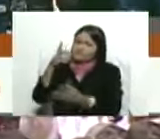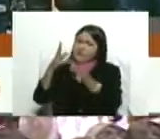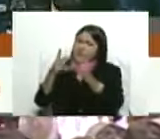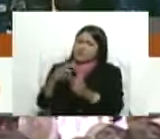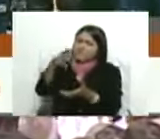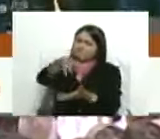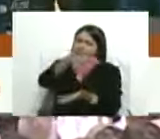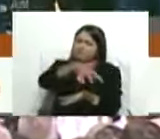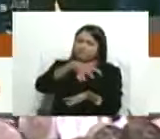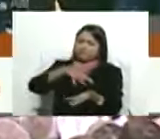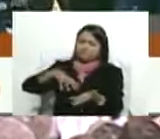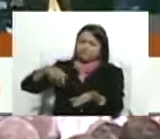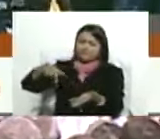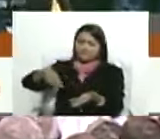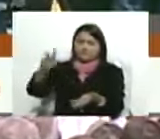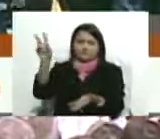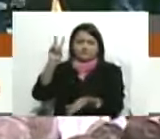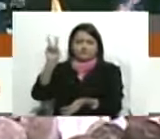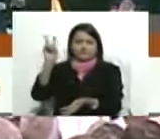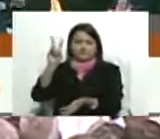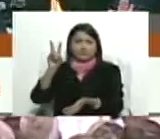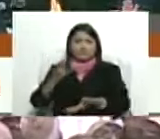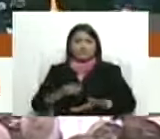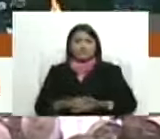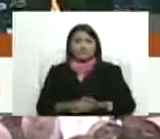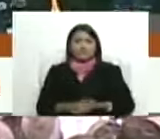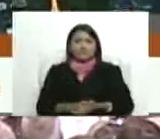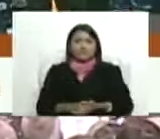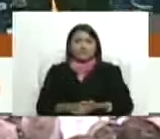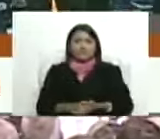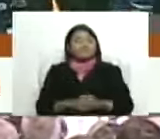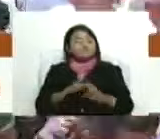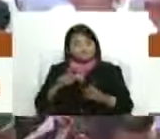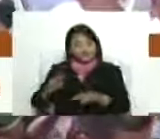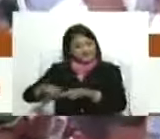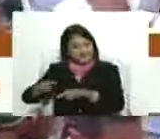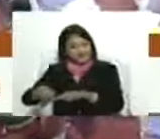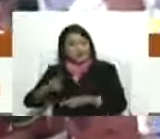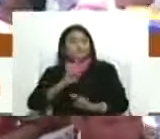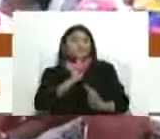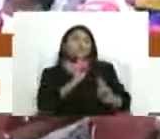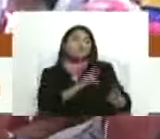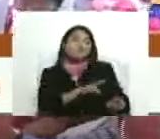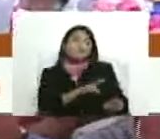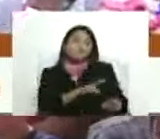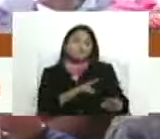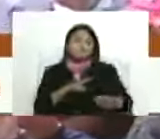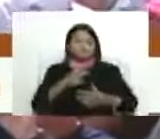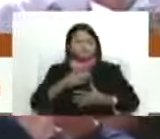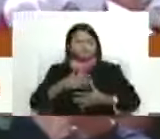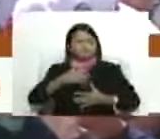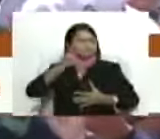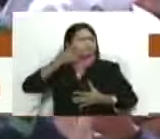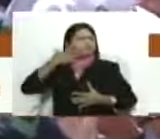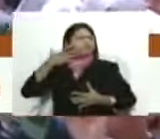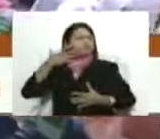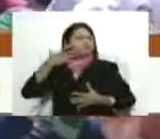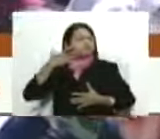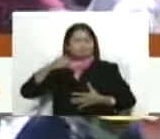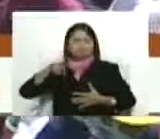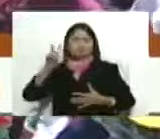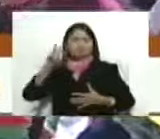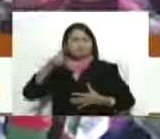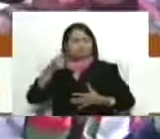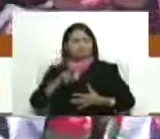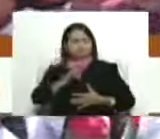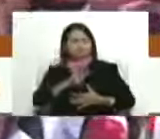quiene la República bolivariana de Venezuela pueda responder con el pecho inflado de orgullo son